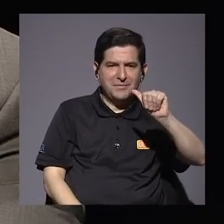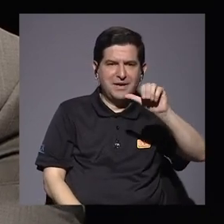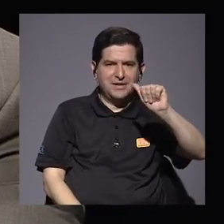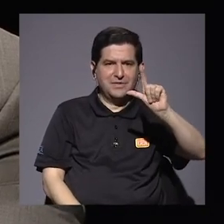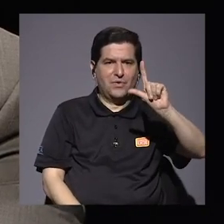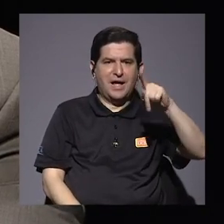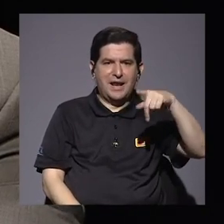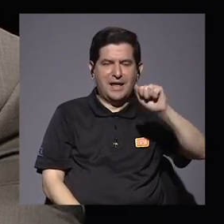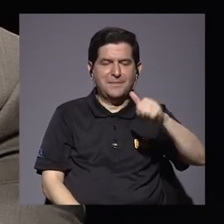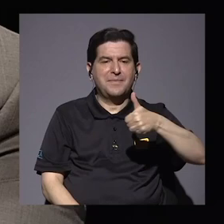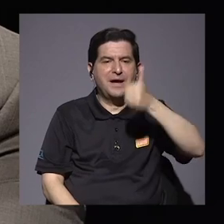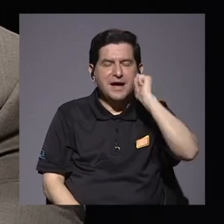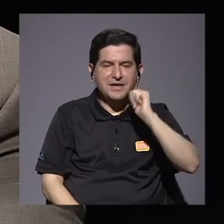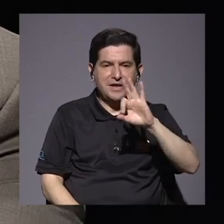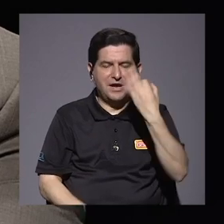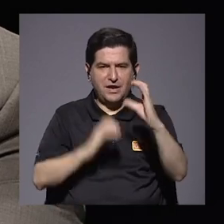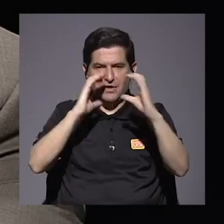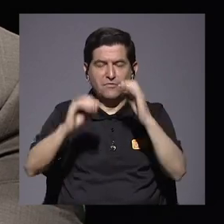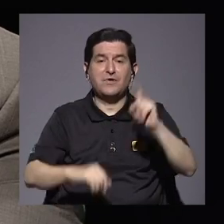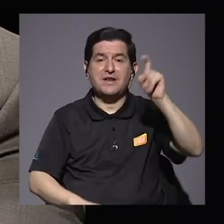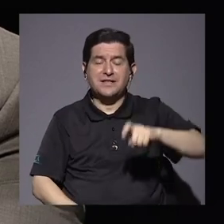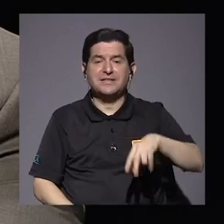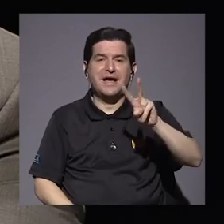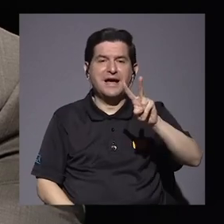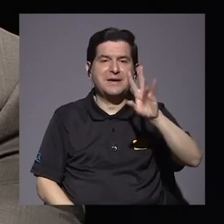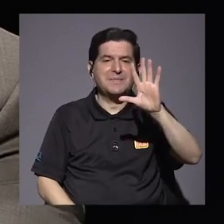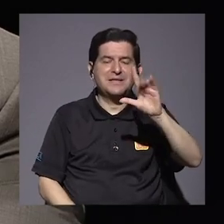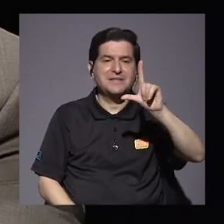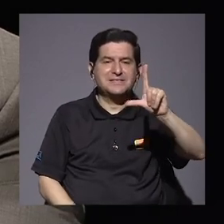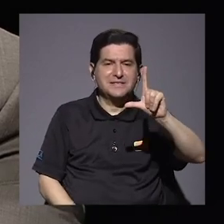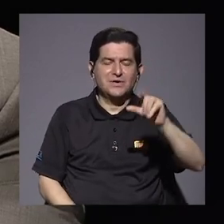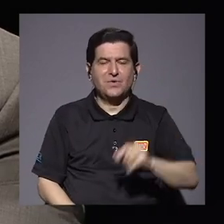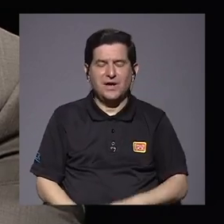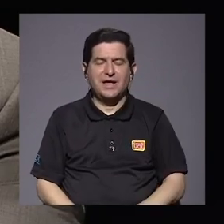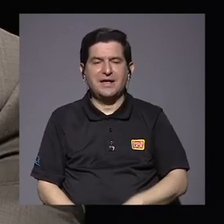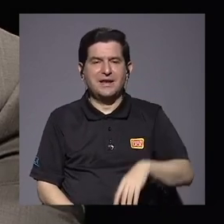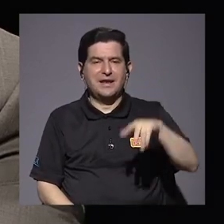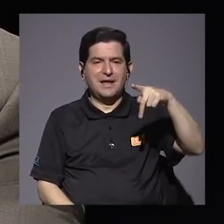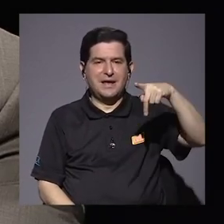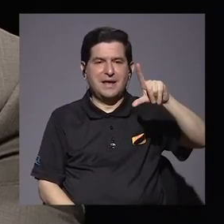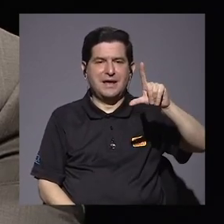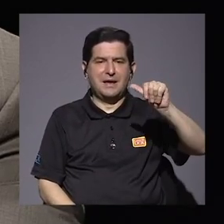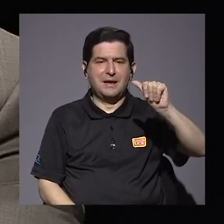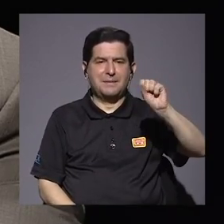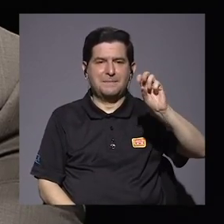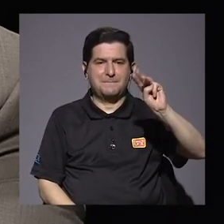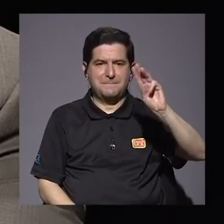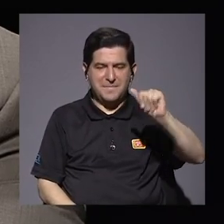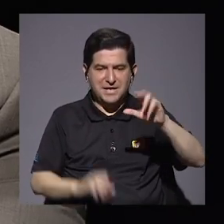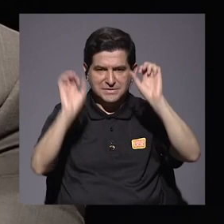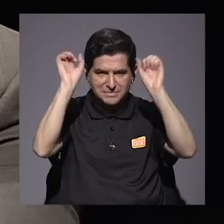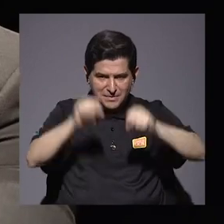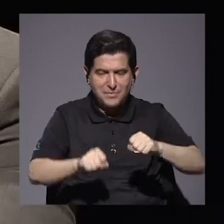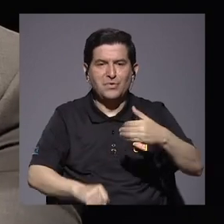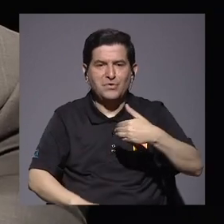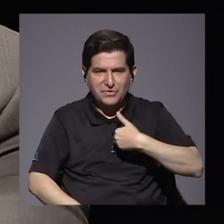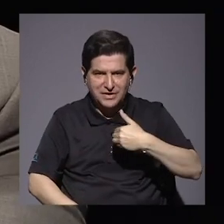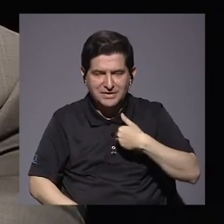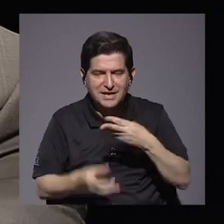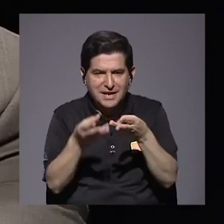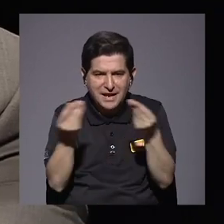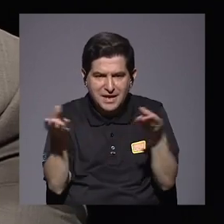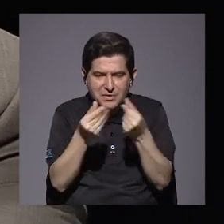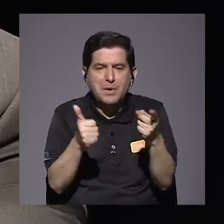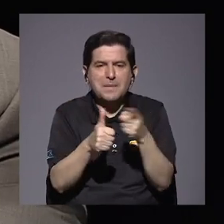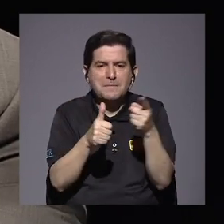en medios de comunicación, y es que requerimos de 25 litros de plasma para poder sacar, digamos,